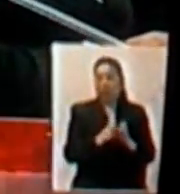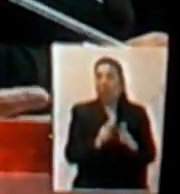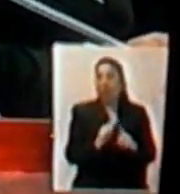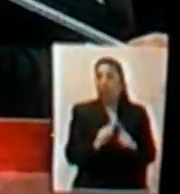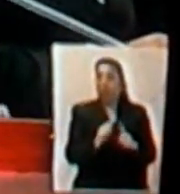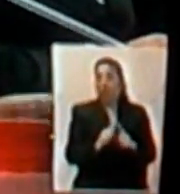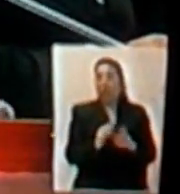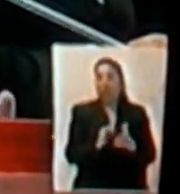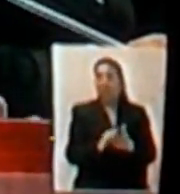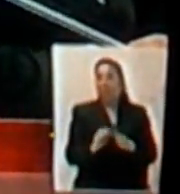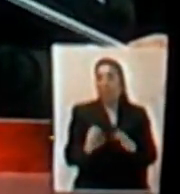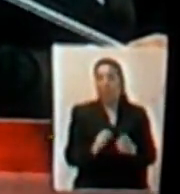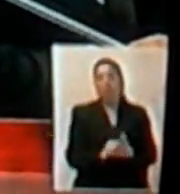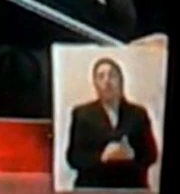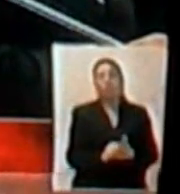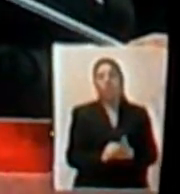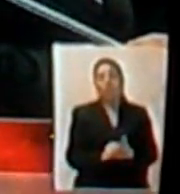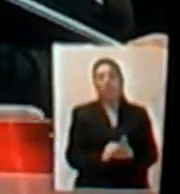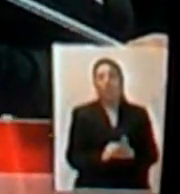diferentes congresistas lo hicieron